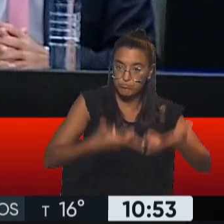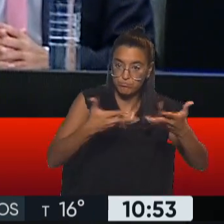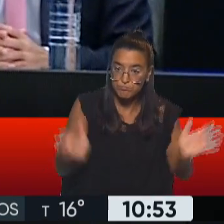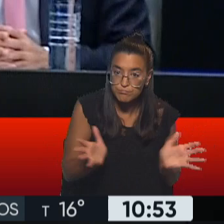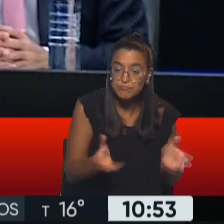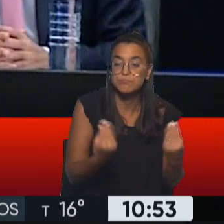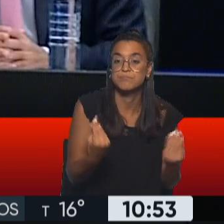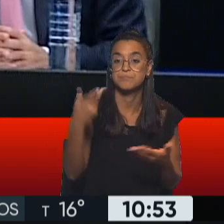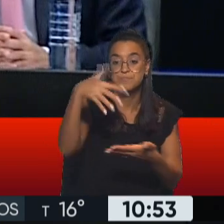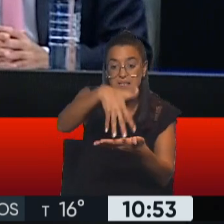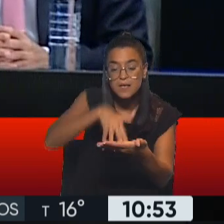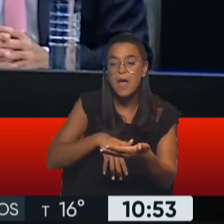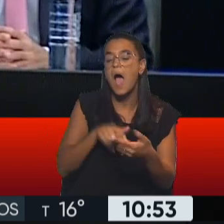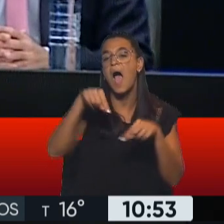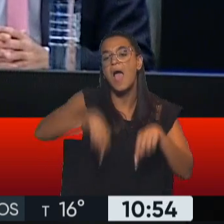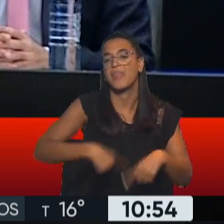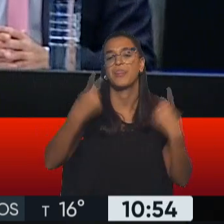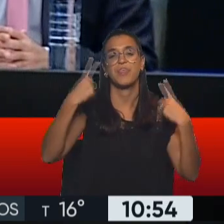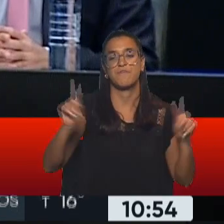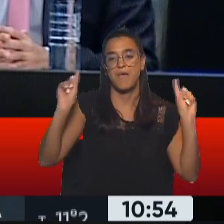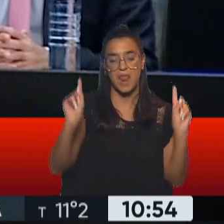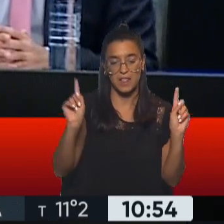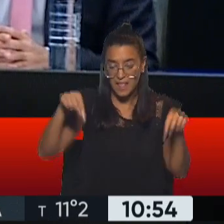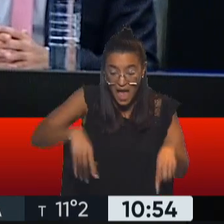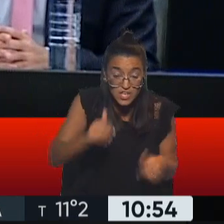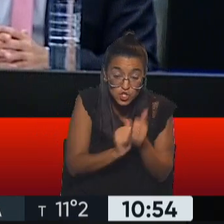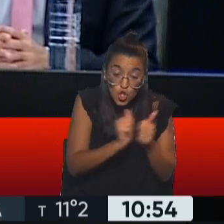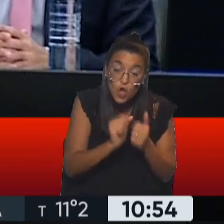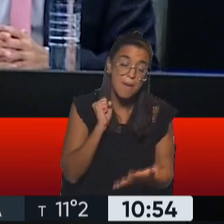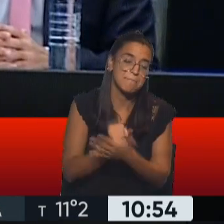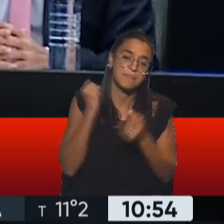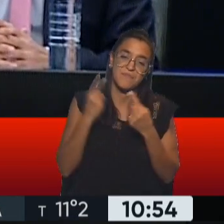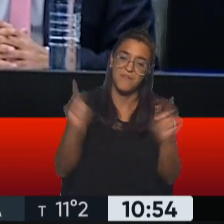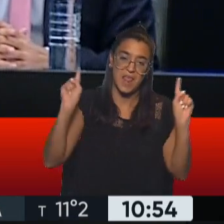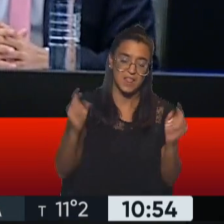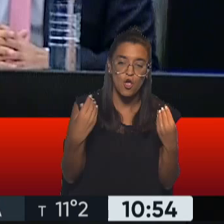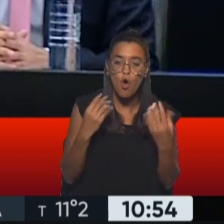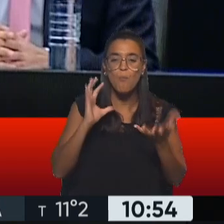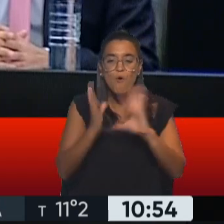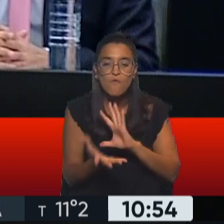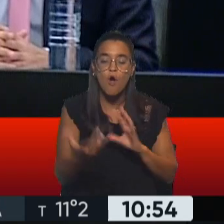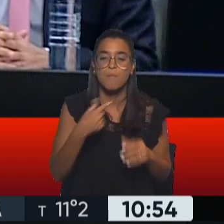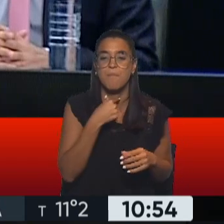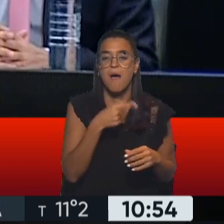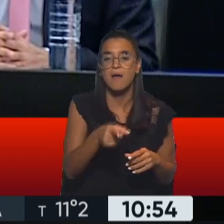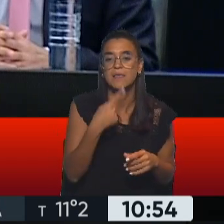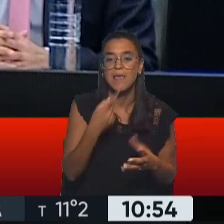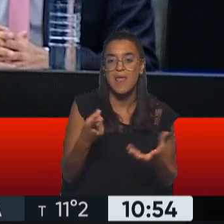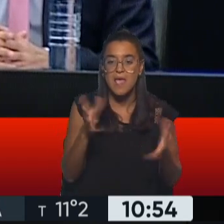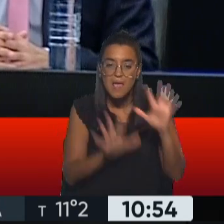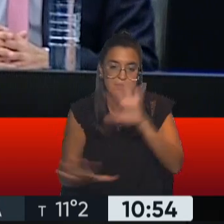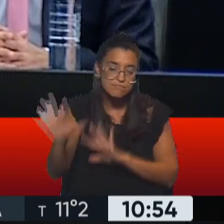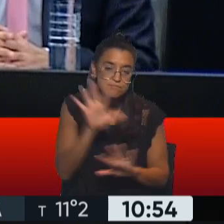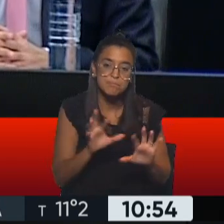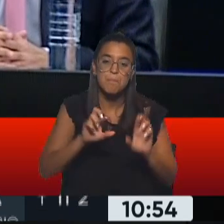que se ha escrito es una página diferente en la historia de cómo se trata el bloque estructural en